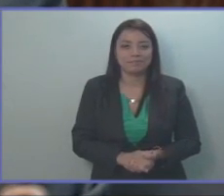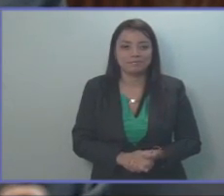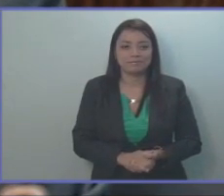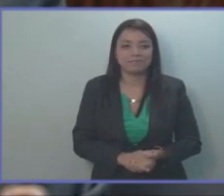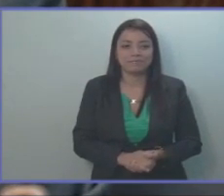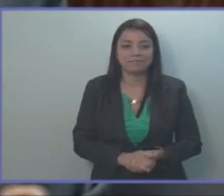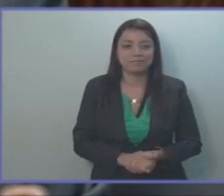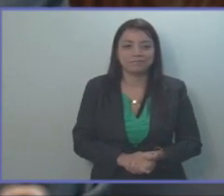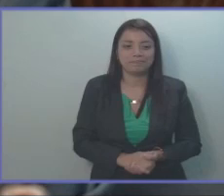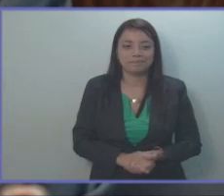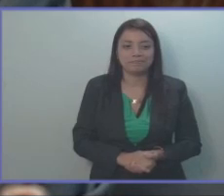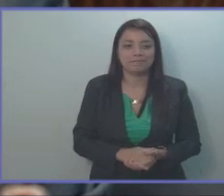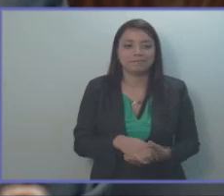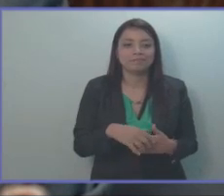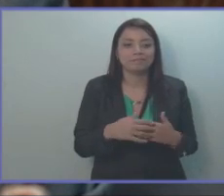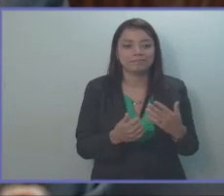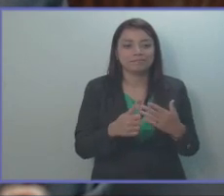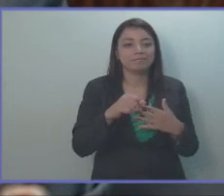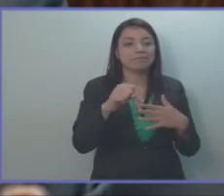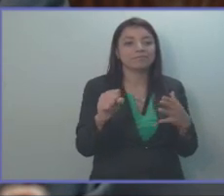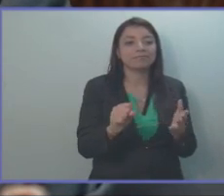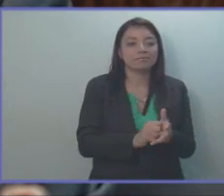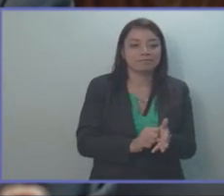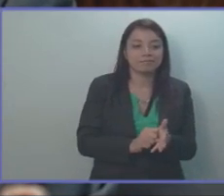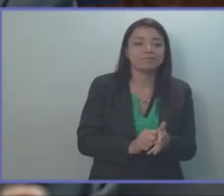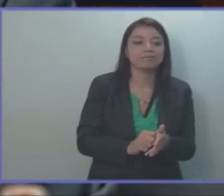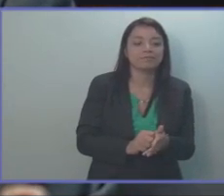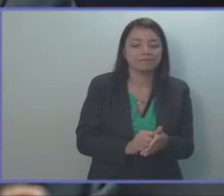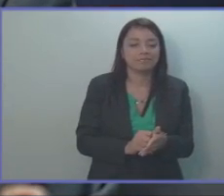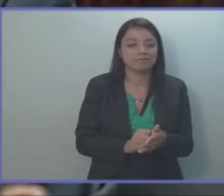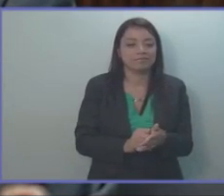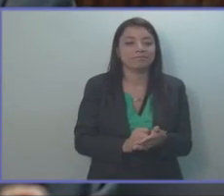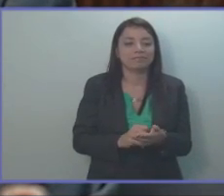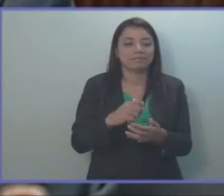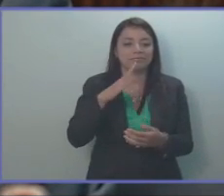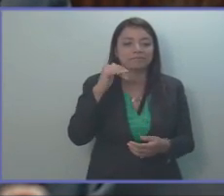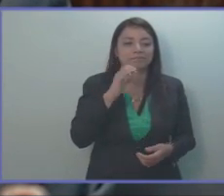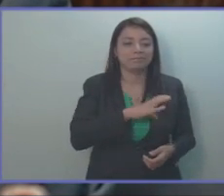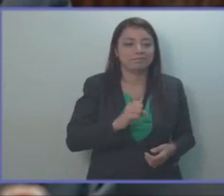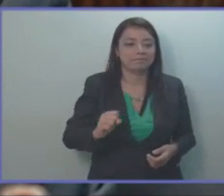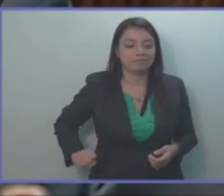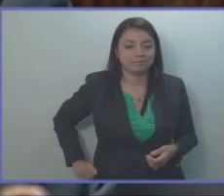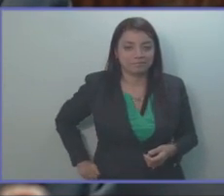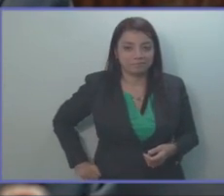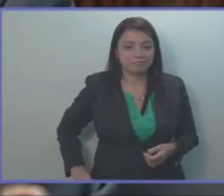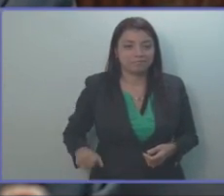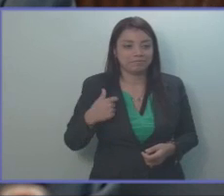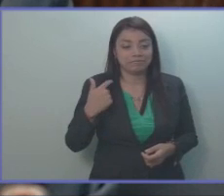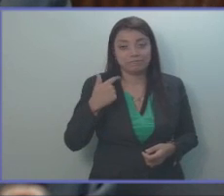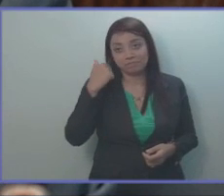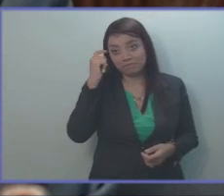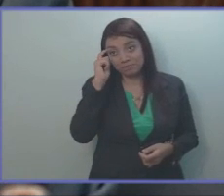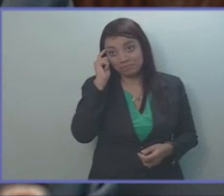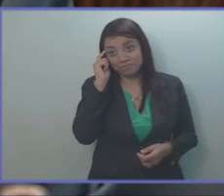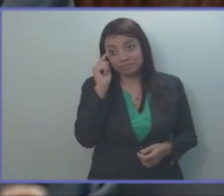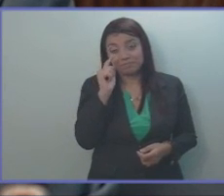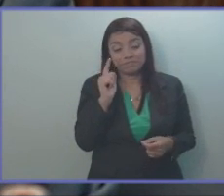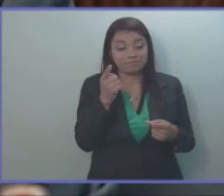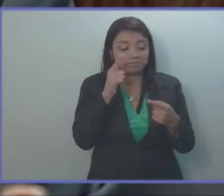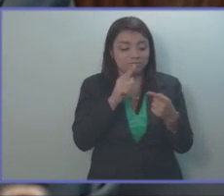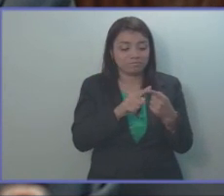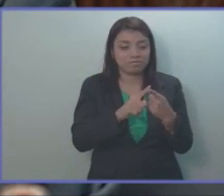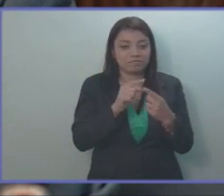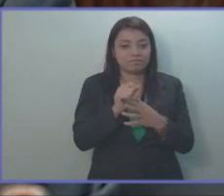Decreto número: la Asamblea Legislativa de la República de El Salvador, considerando, Romano 1, que